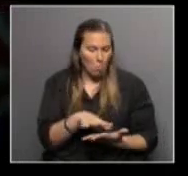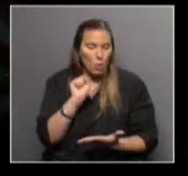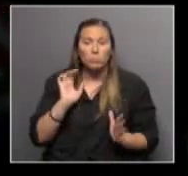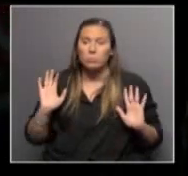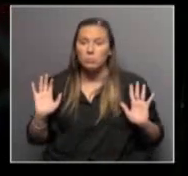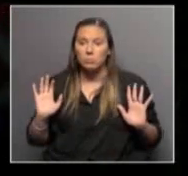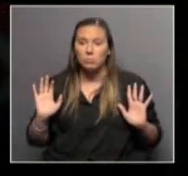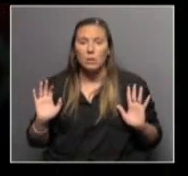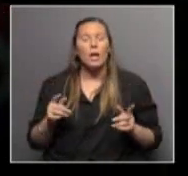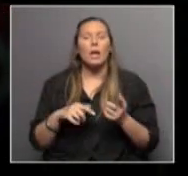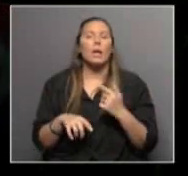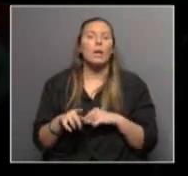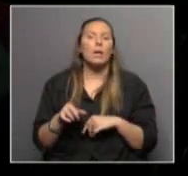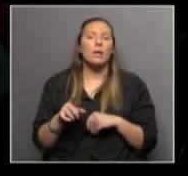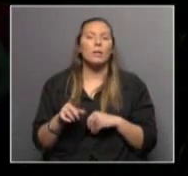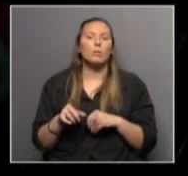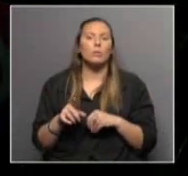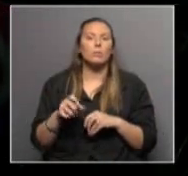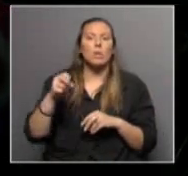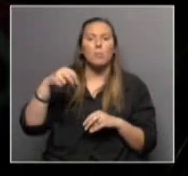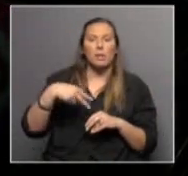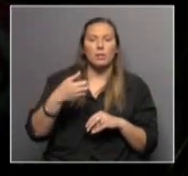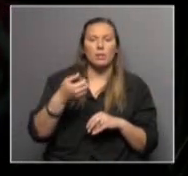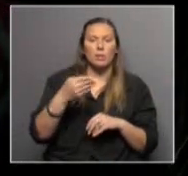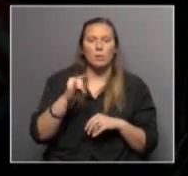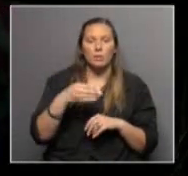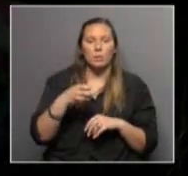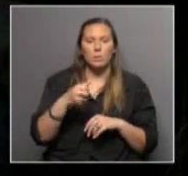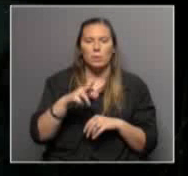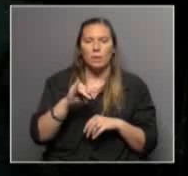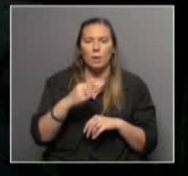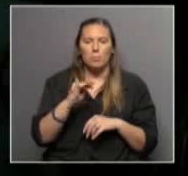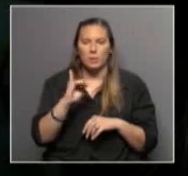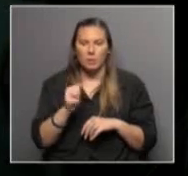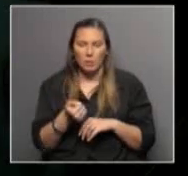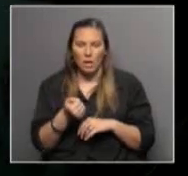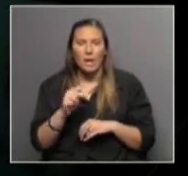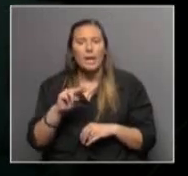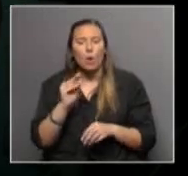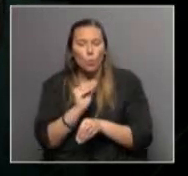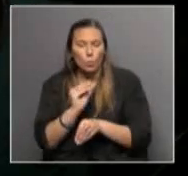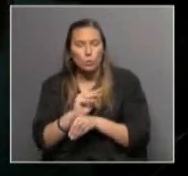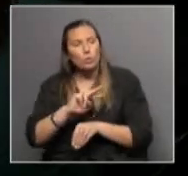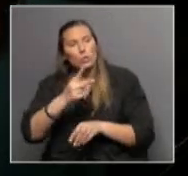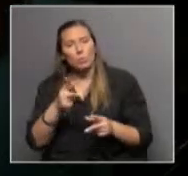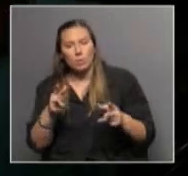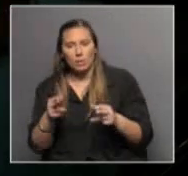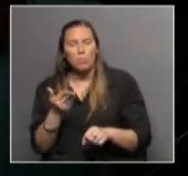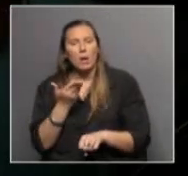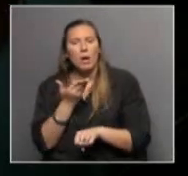entonces de hecho incluso el plan ibirá pitá hizo cursos en la segunda acaba cuando le pidió a